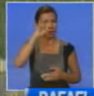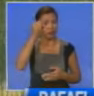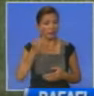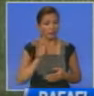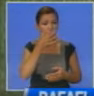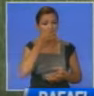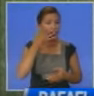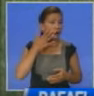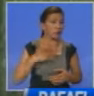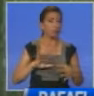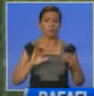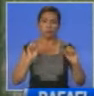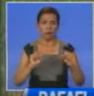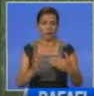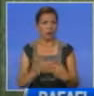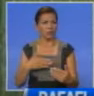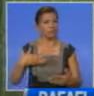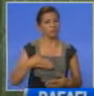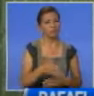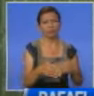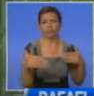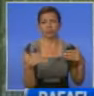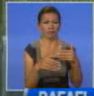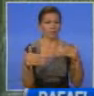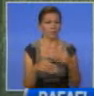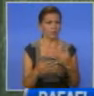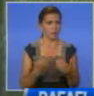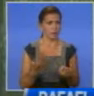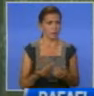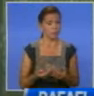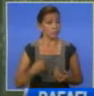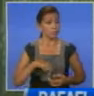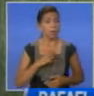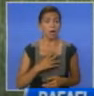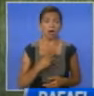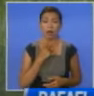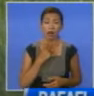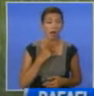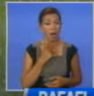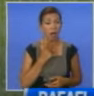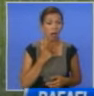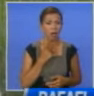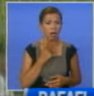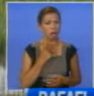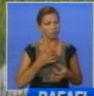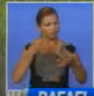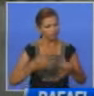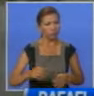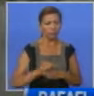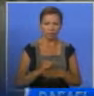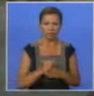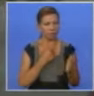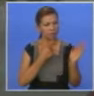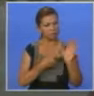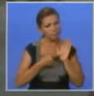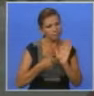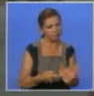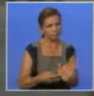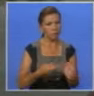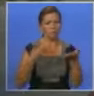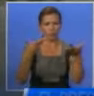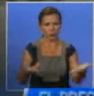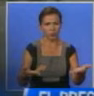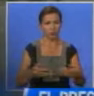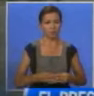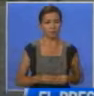Costa-Sierra-Amazonía. Hechos, obras, no la charlatanería de siempre. Eso es unidad nacional, compatriota. En estos momentos se encuentra reunido